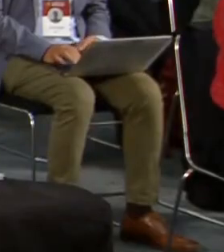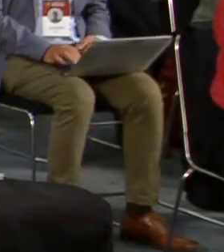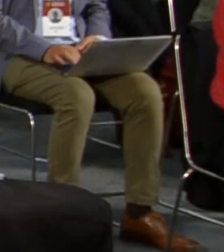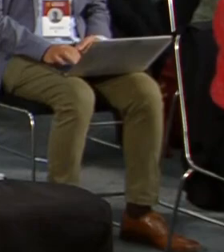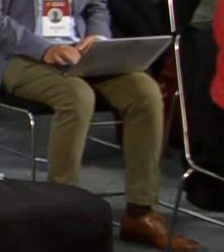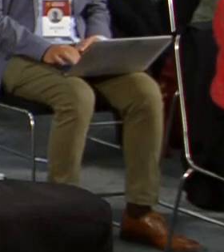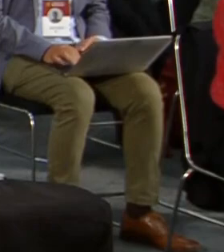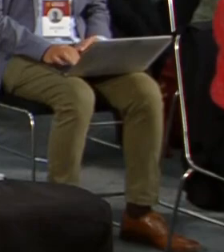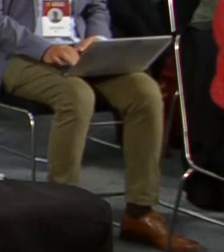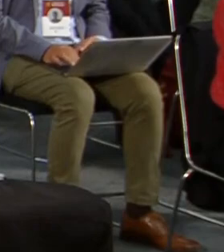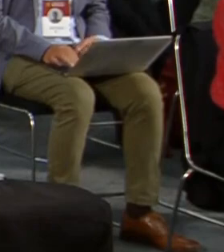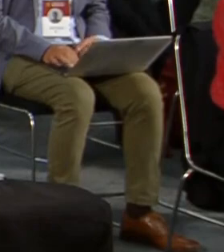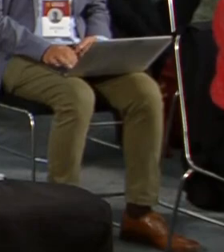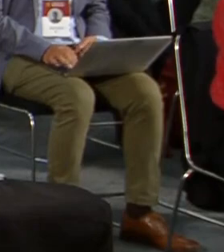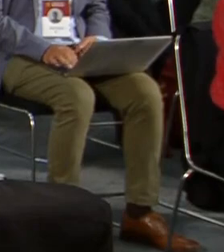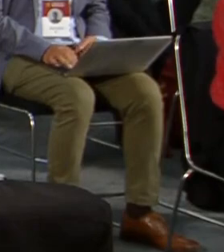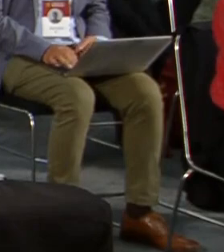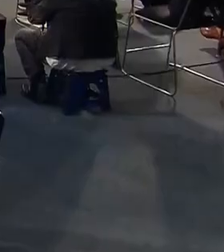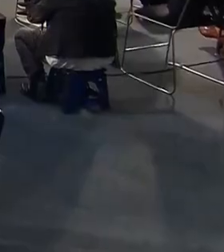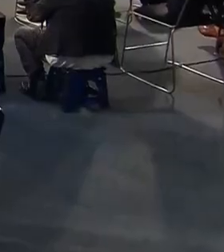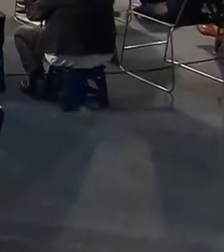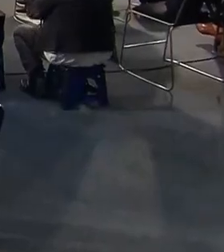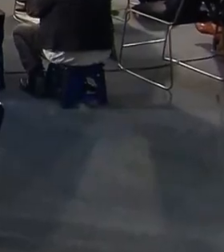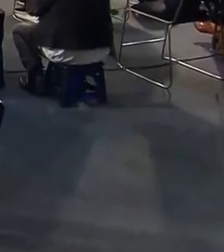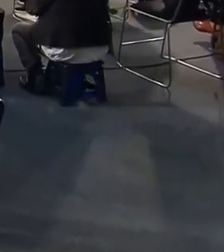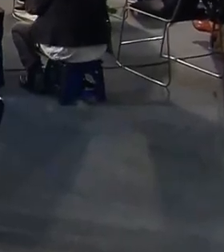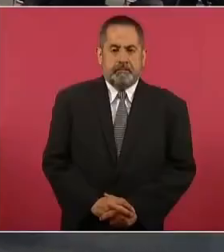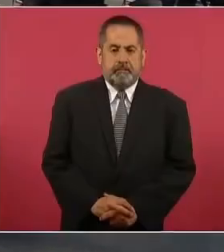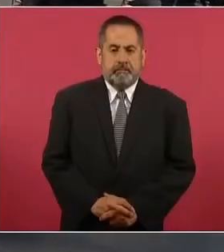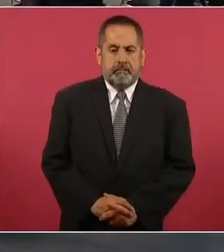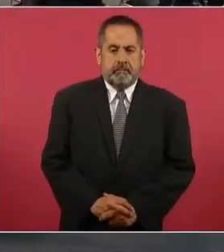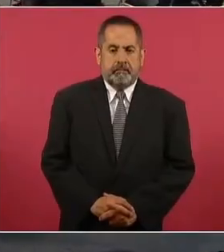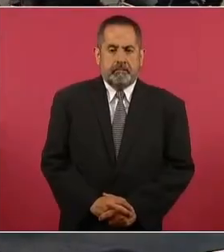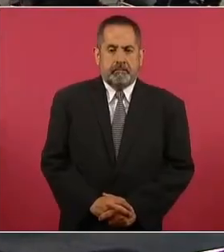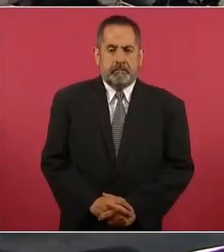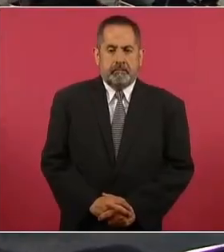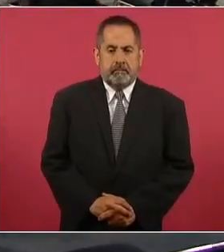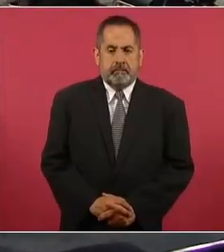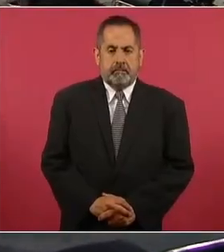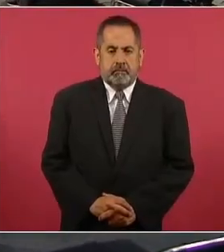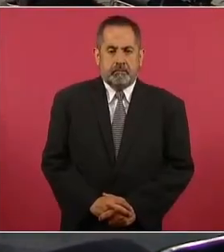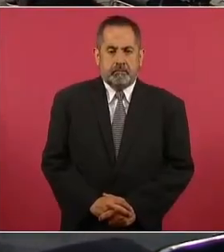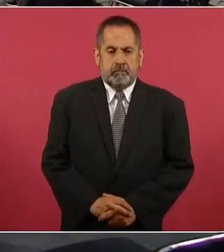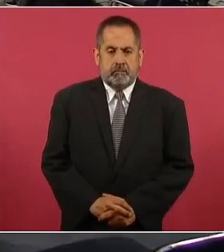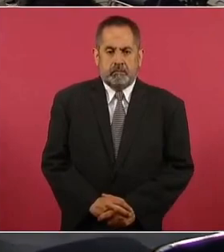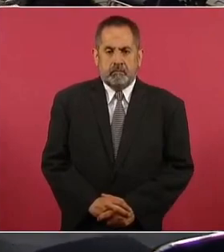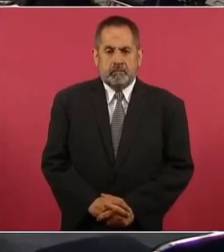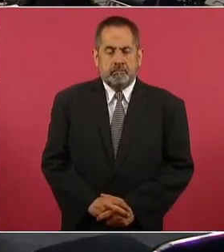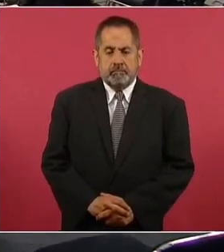lo reitere, presidente. Está bien, vamos a tratarlo. Ahí está el oficio.